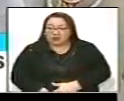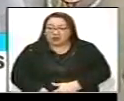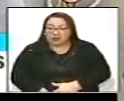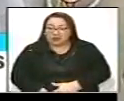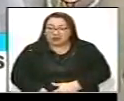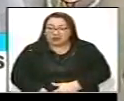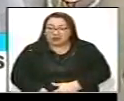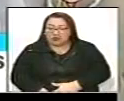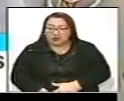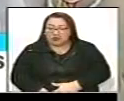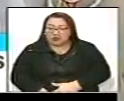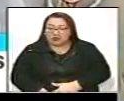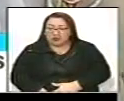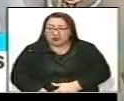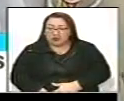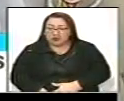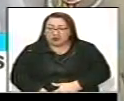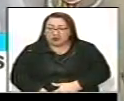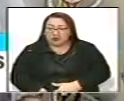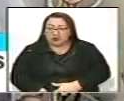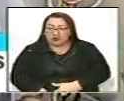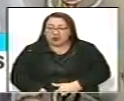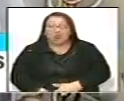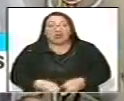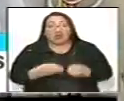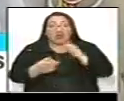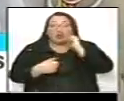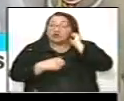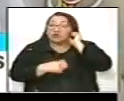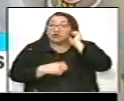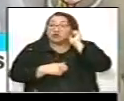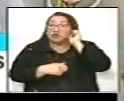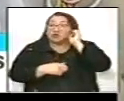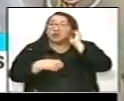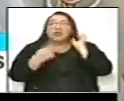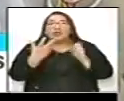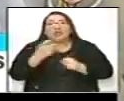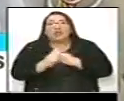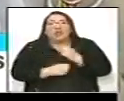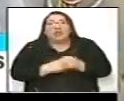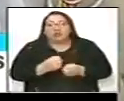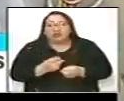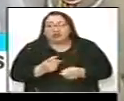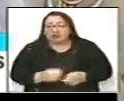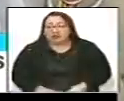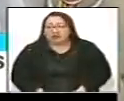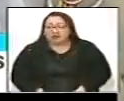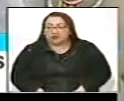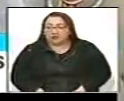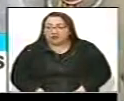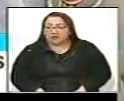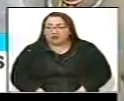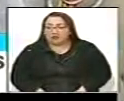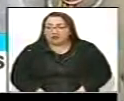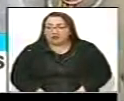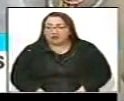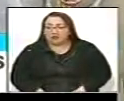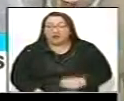muy significativo esto. Claro que también ahorita estamos celebrando 30 años del